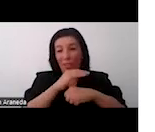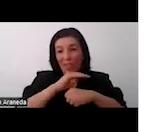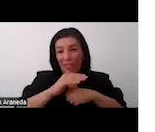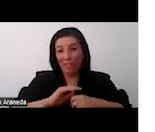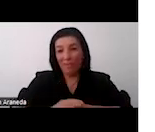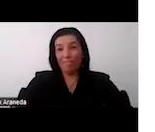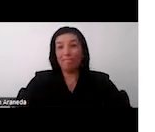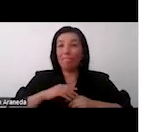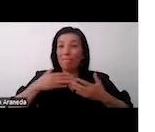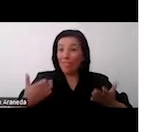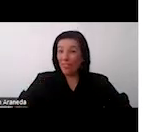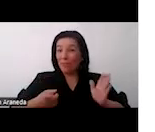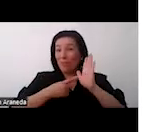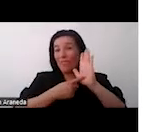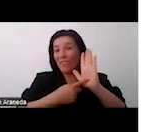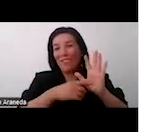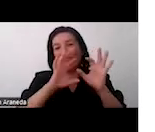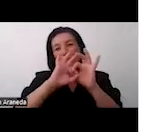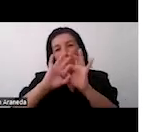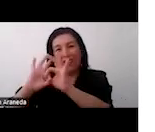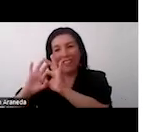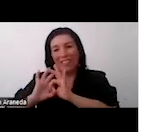Esa fue mi presentación. Muchas gracias.